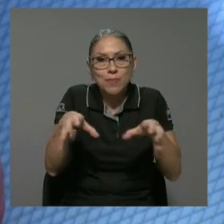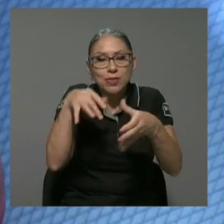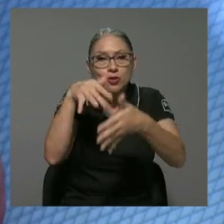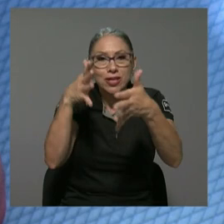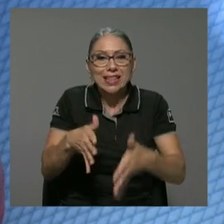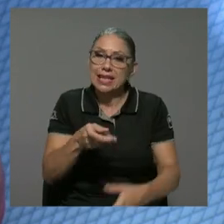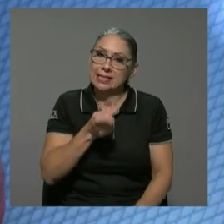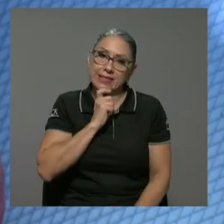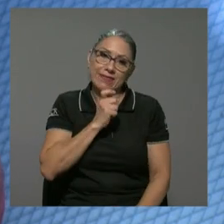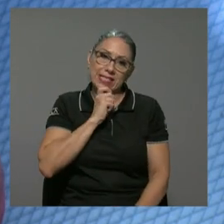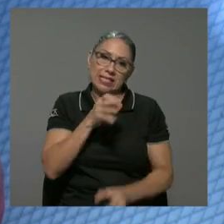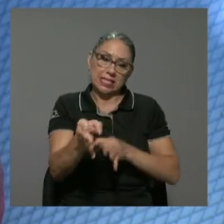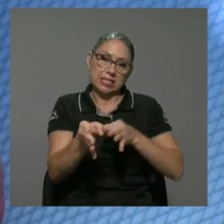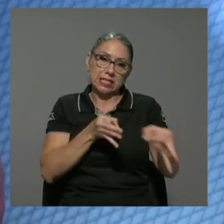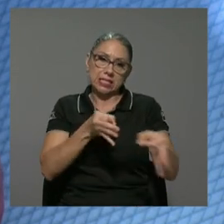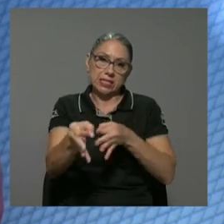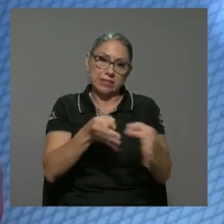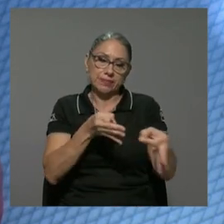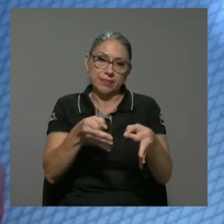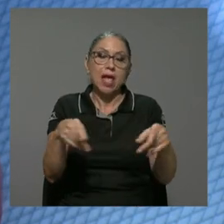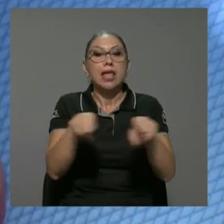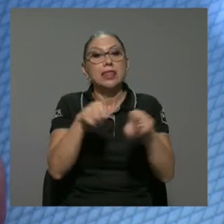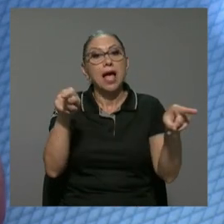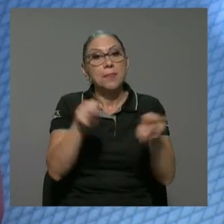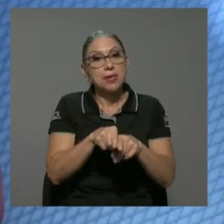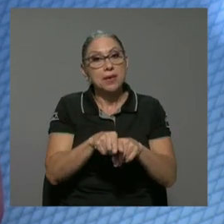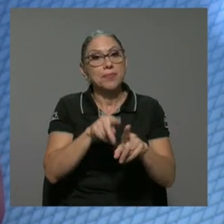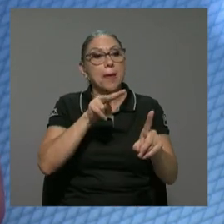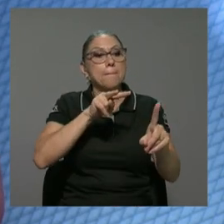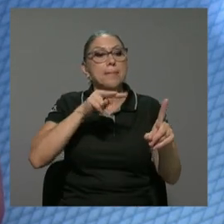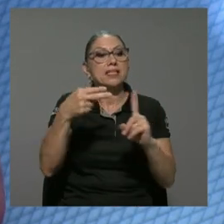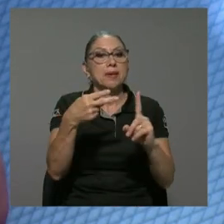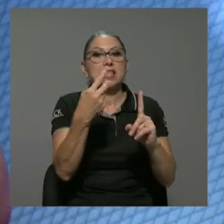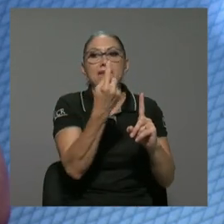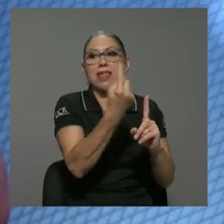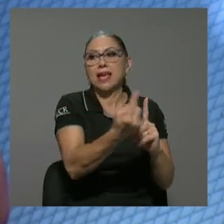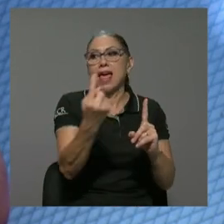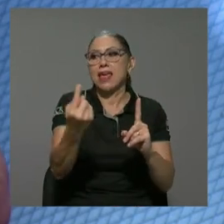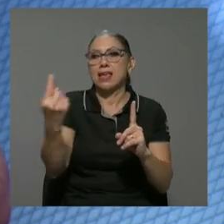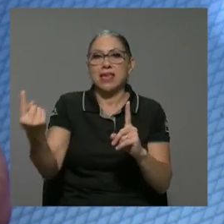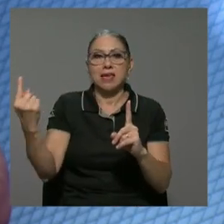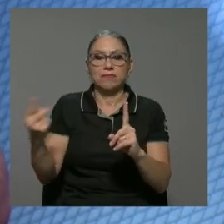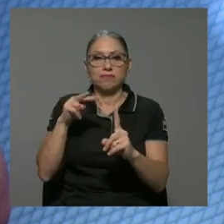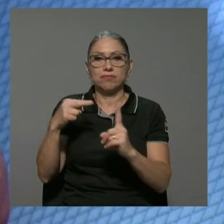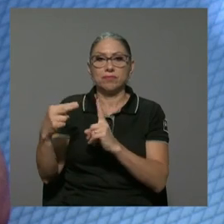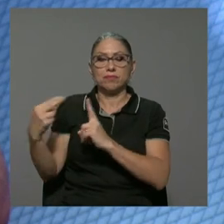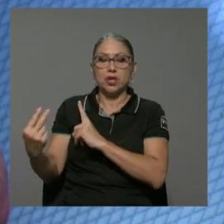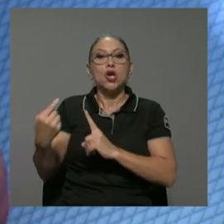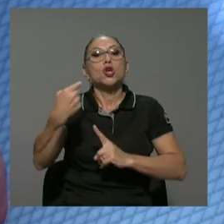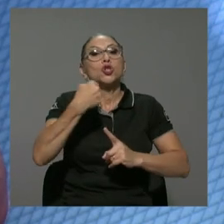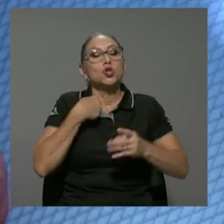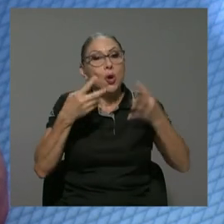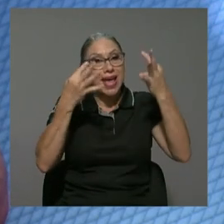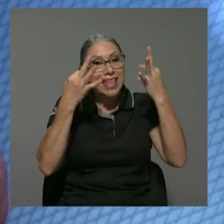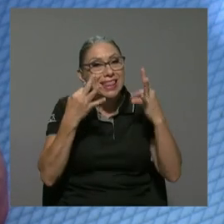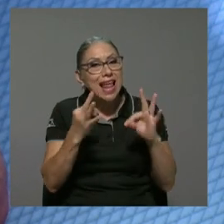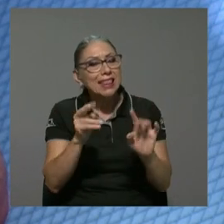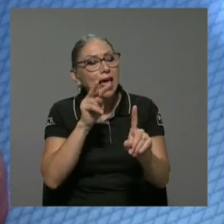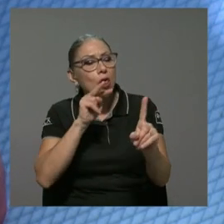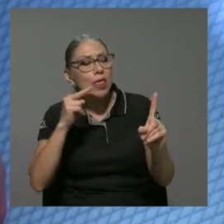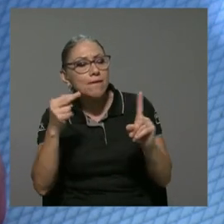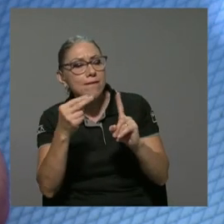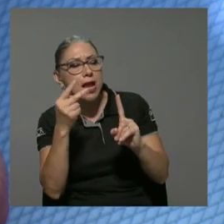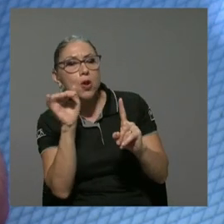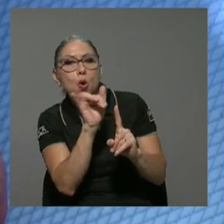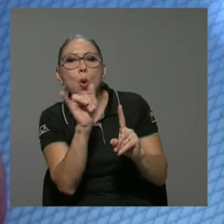como en la perspectiva de cada quien de los que hemos sido parte, ¿verdad? Yo lo defino, o he intentado verlo, como